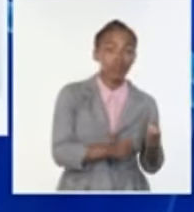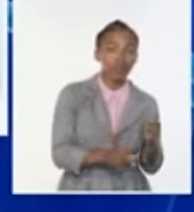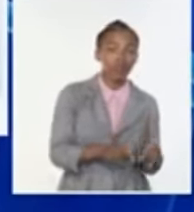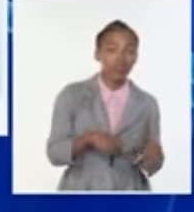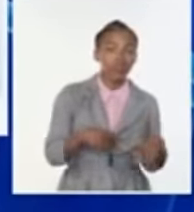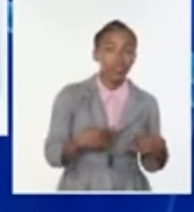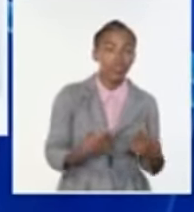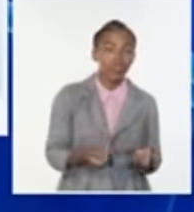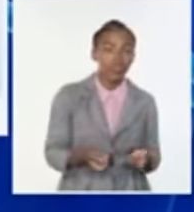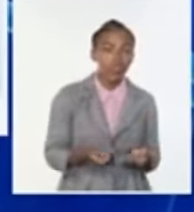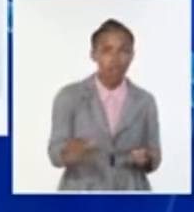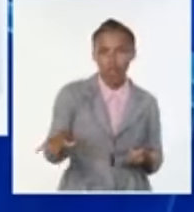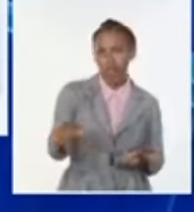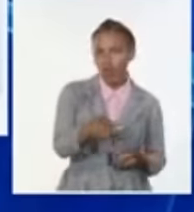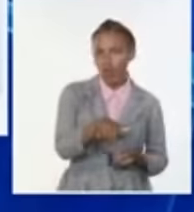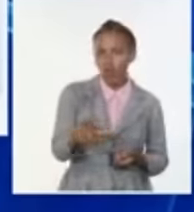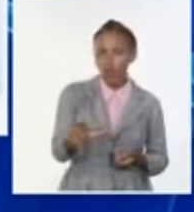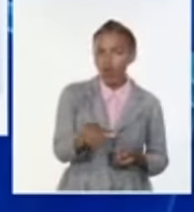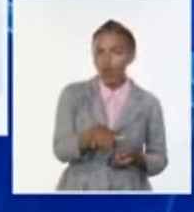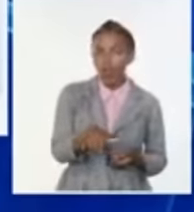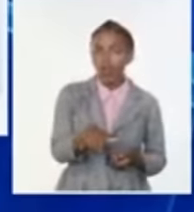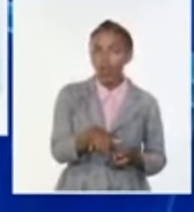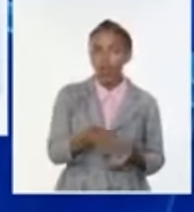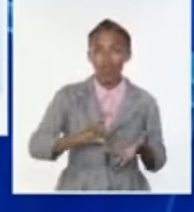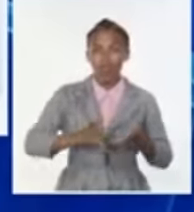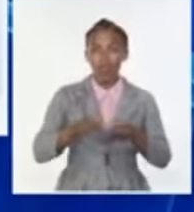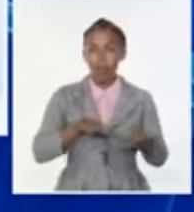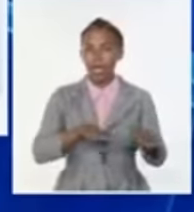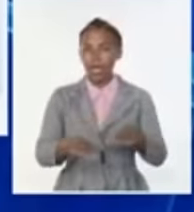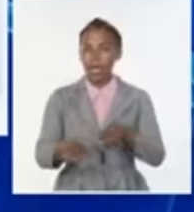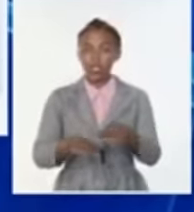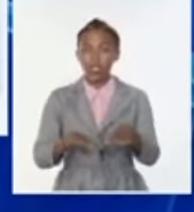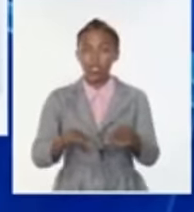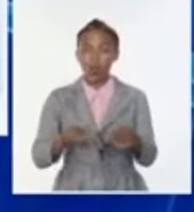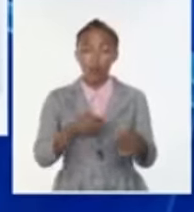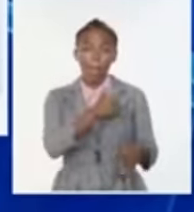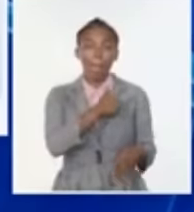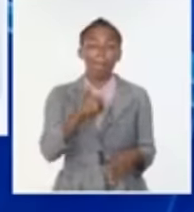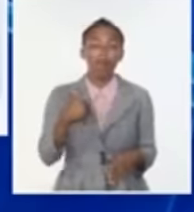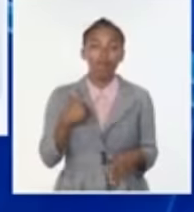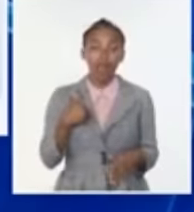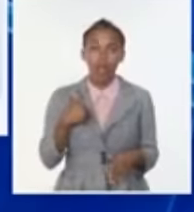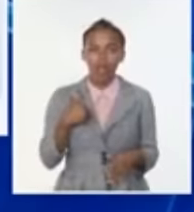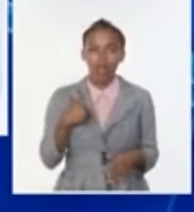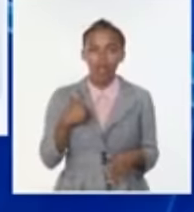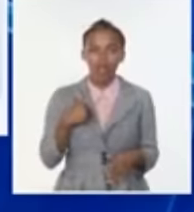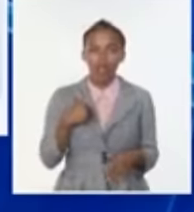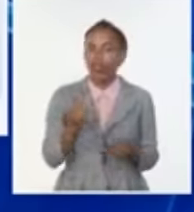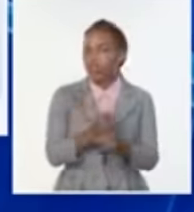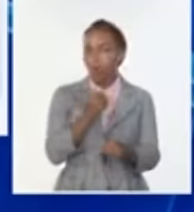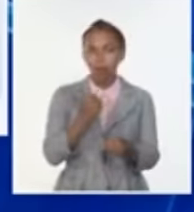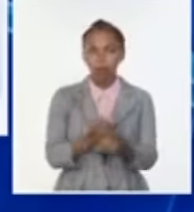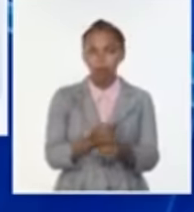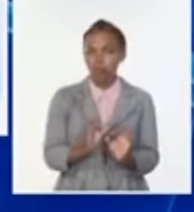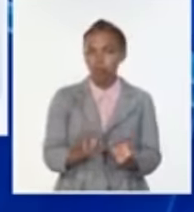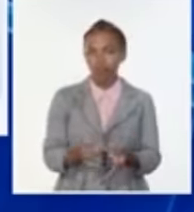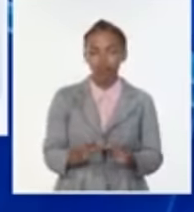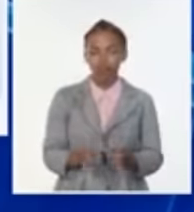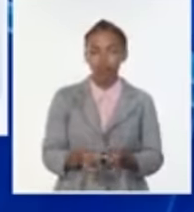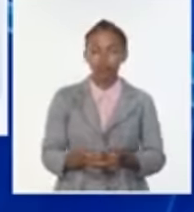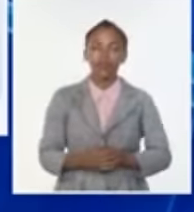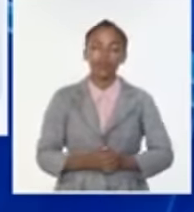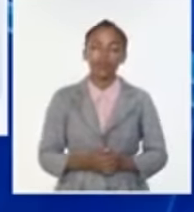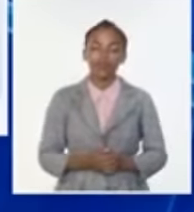eso, y algunas formas de gestión no estatal también han estado en ello. Los que en